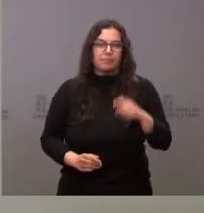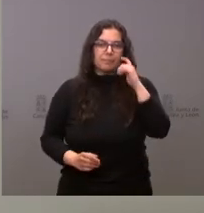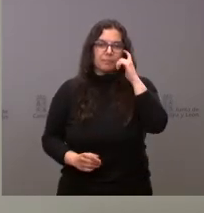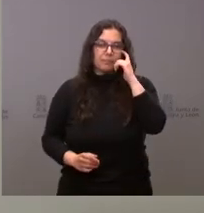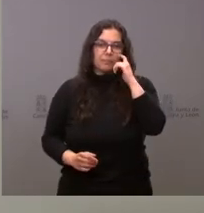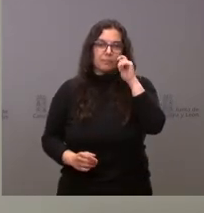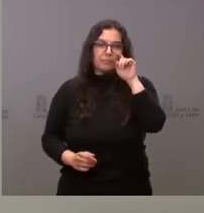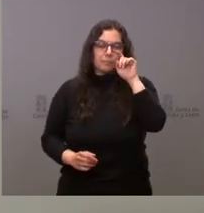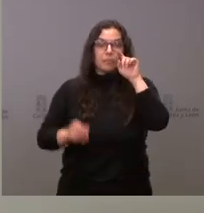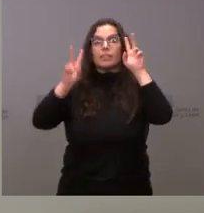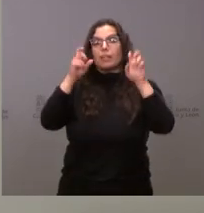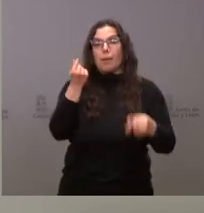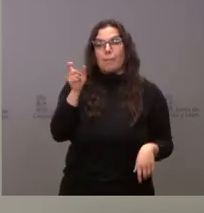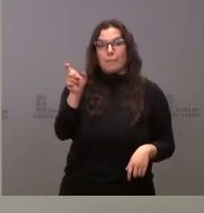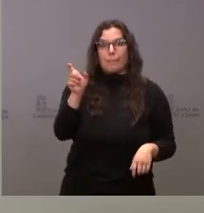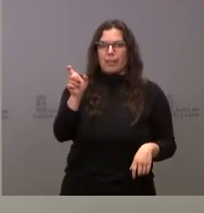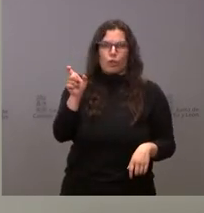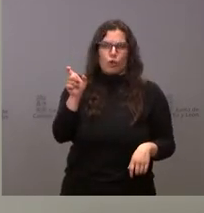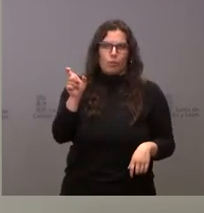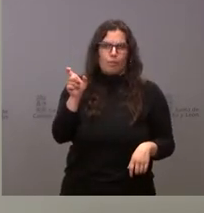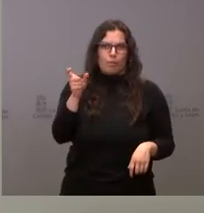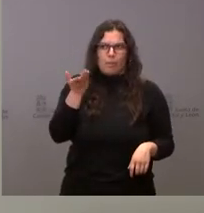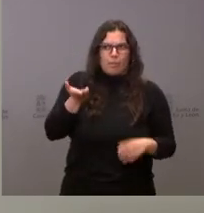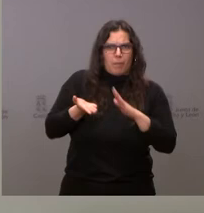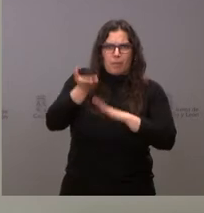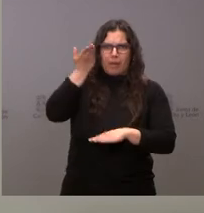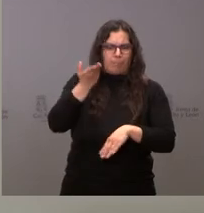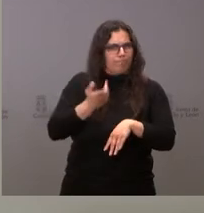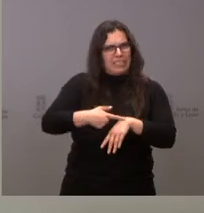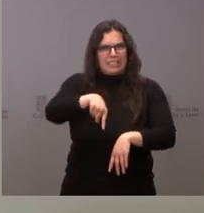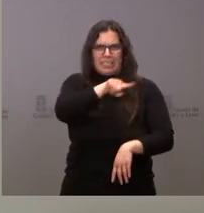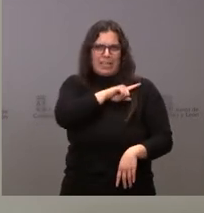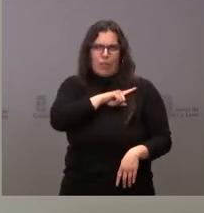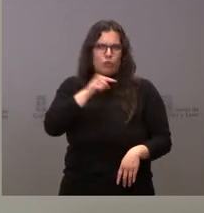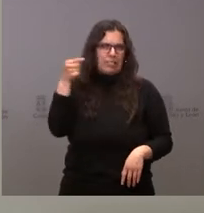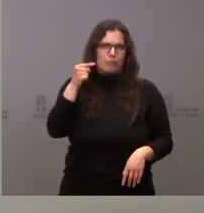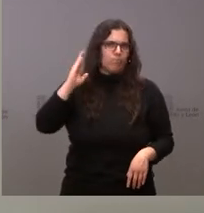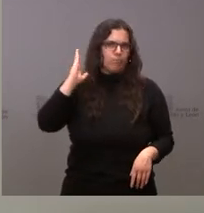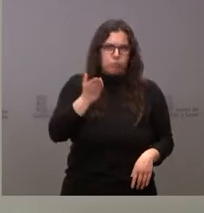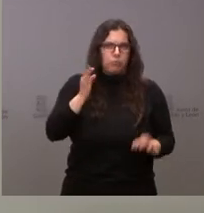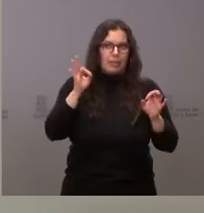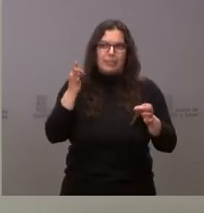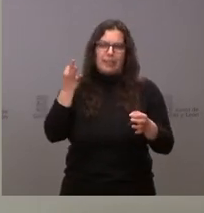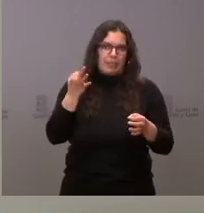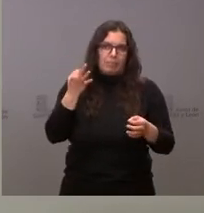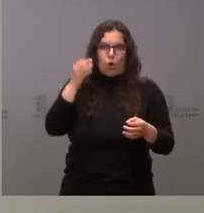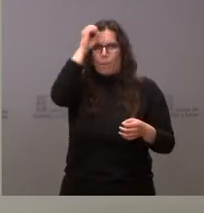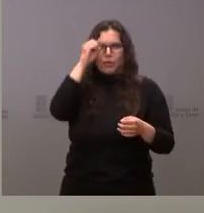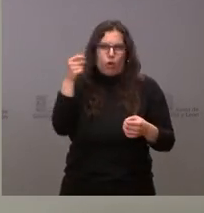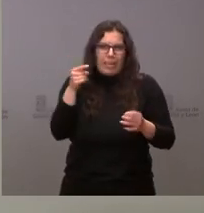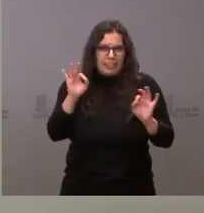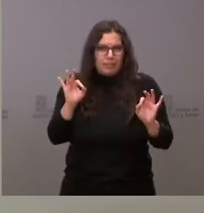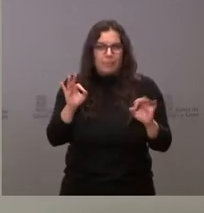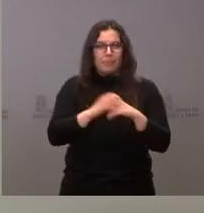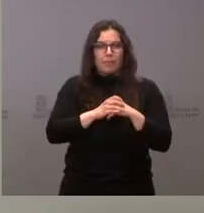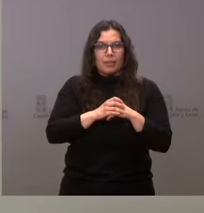pues el dato de inflación es extraordinariamente alto y negativo y muy perjudicial por tanto hay que valorarlo muy negativamente no es un